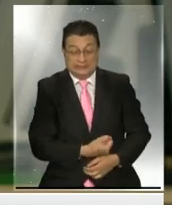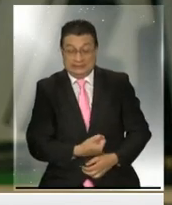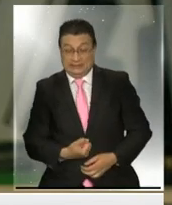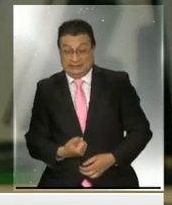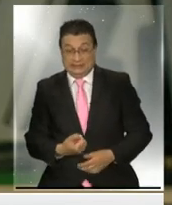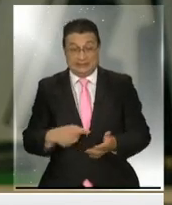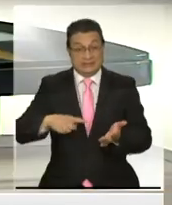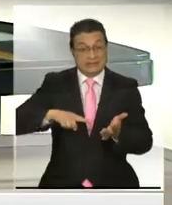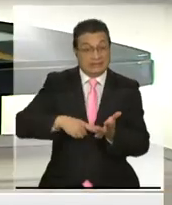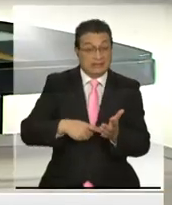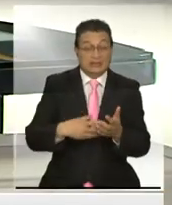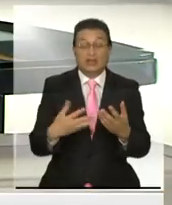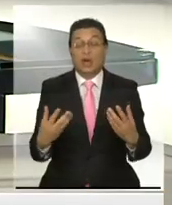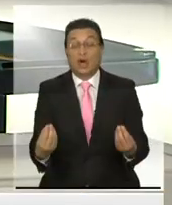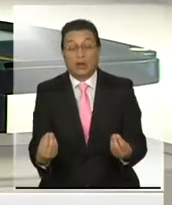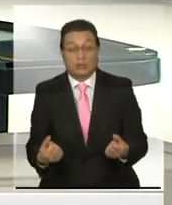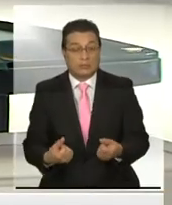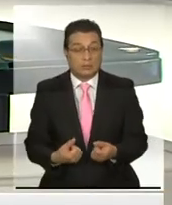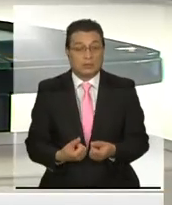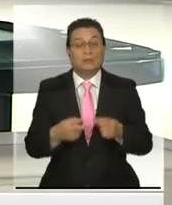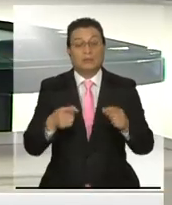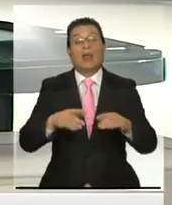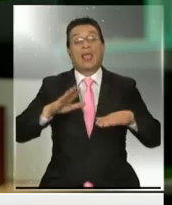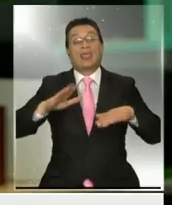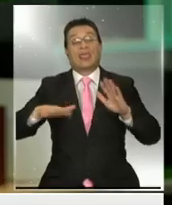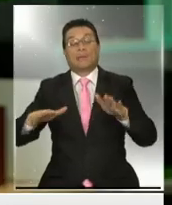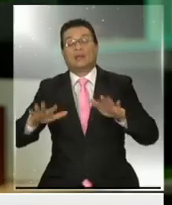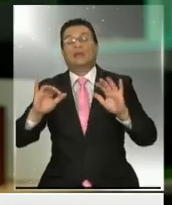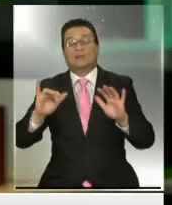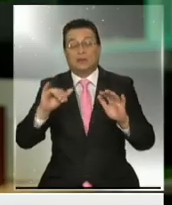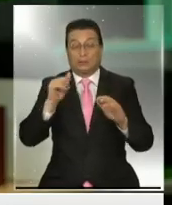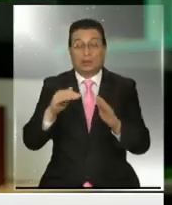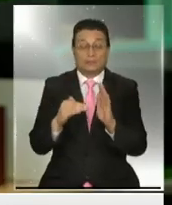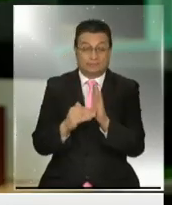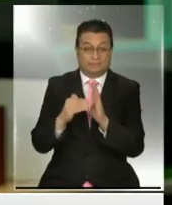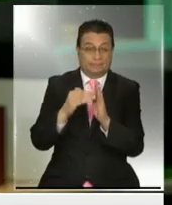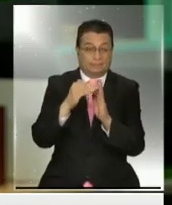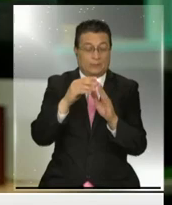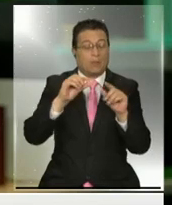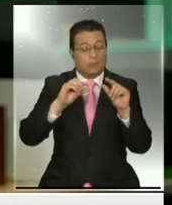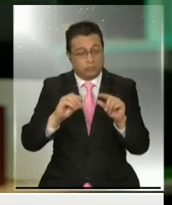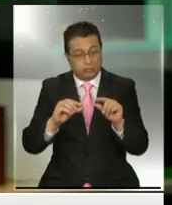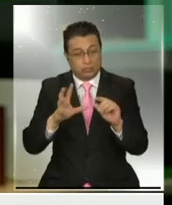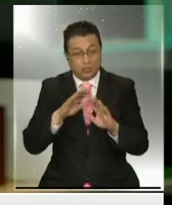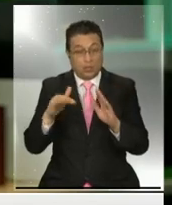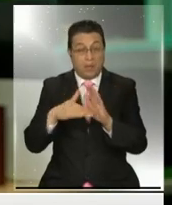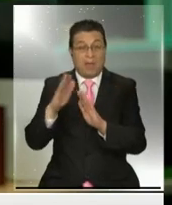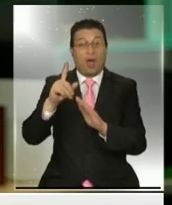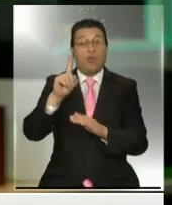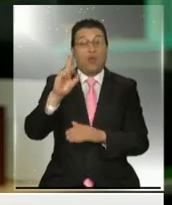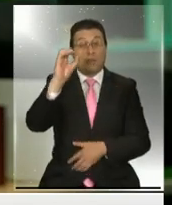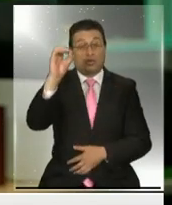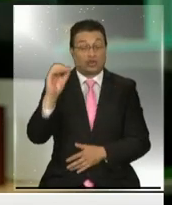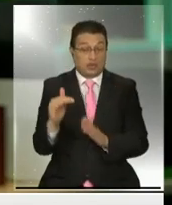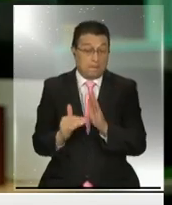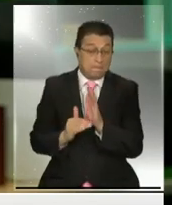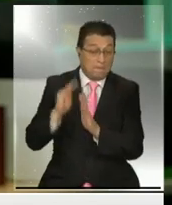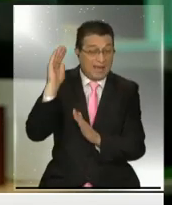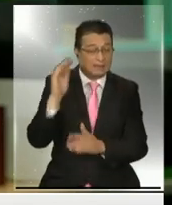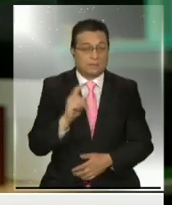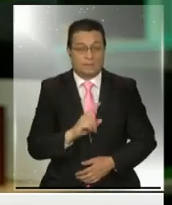puede haber esto eso a depender mucho pero yo y en todo caso un crecimiento débil probablemente no muy superior al 1%